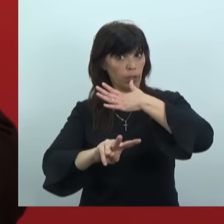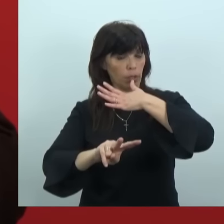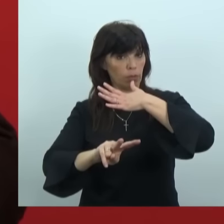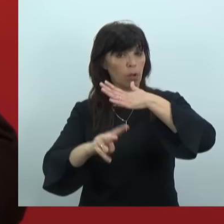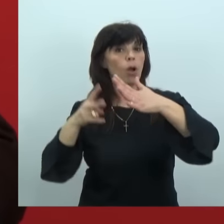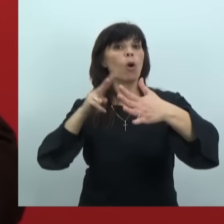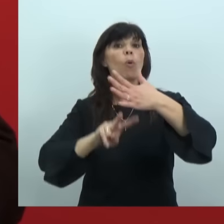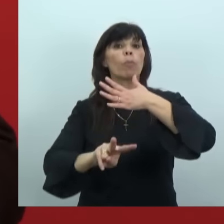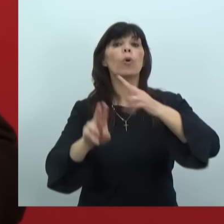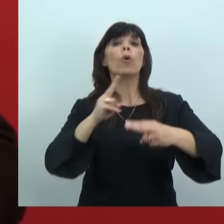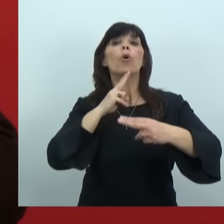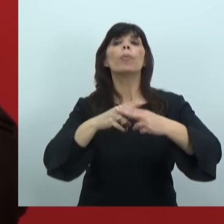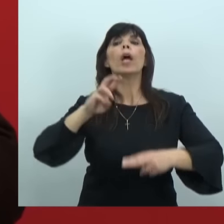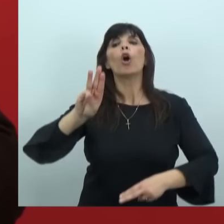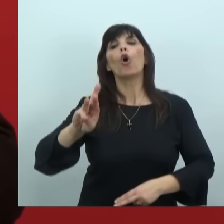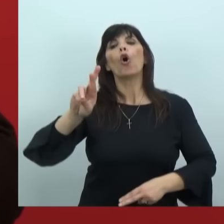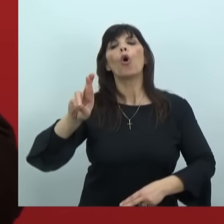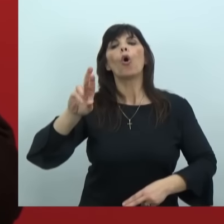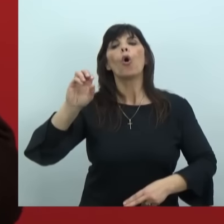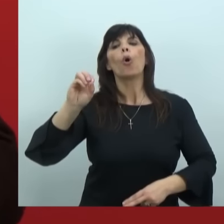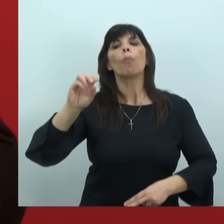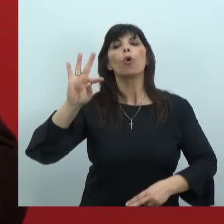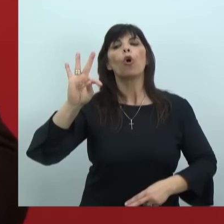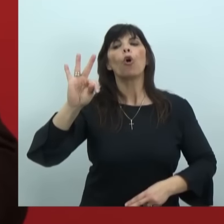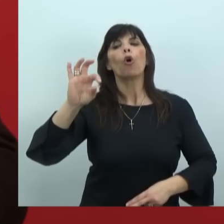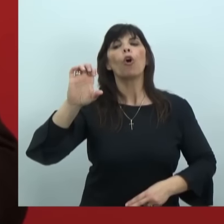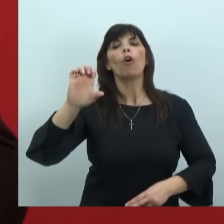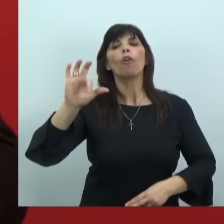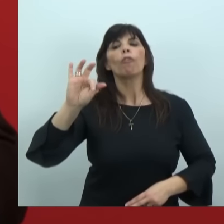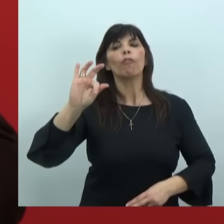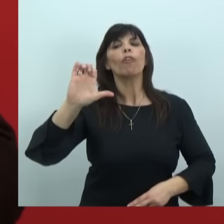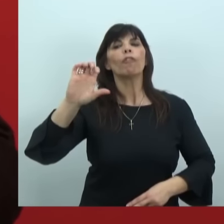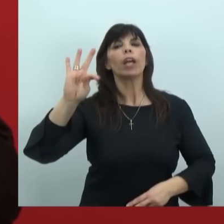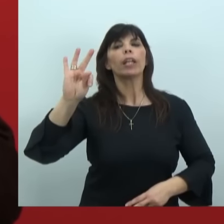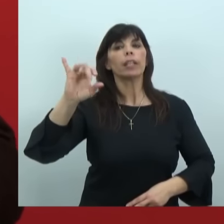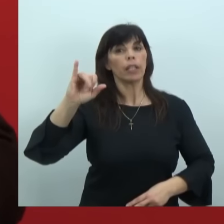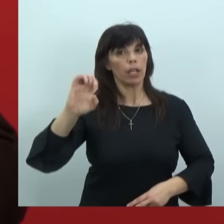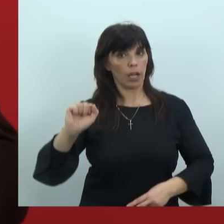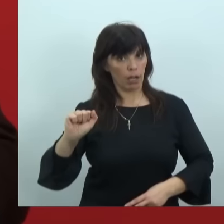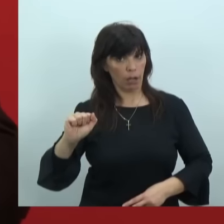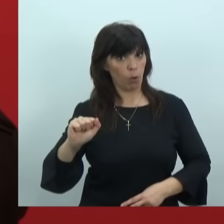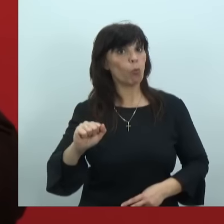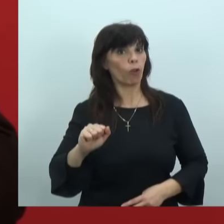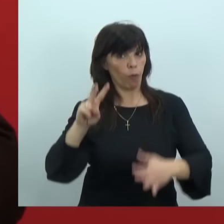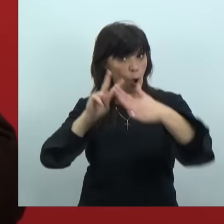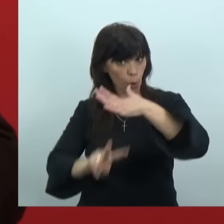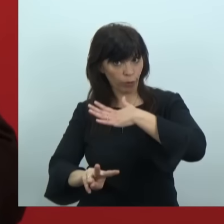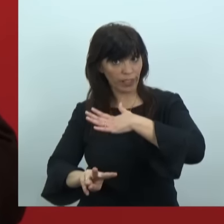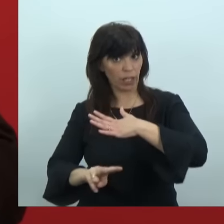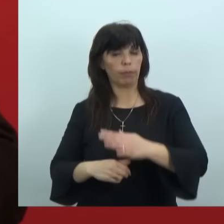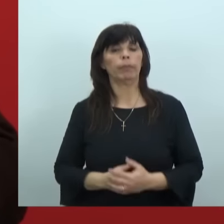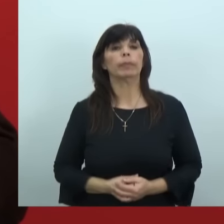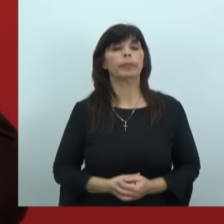palabra profética. Yo creo en palabras proféticas. Absoluto. Pero en lo que no